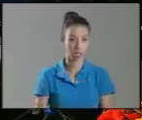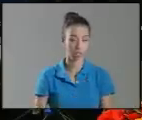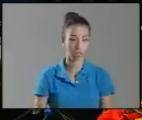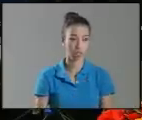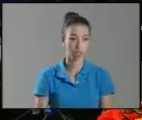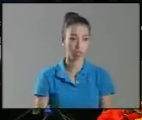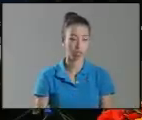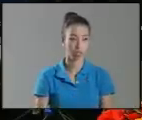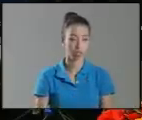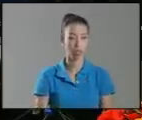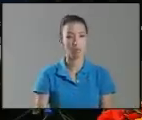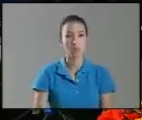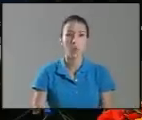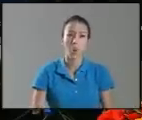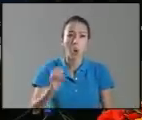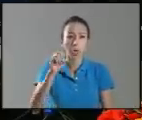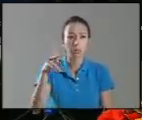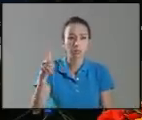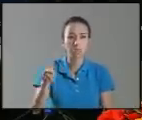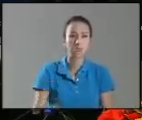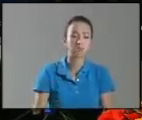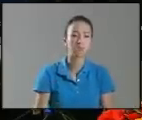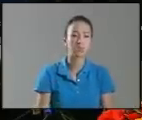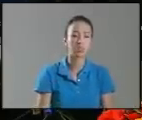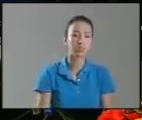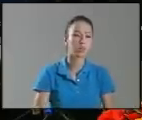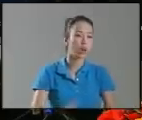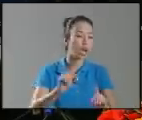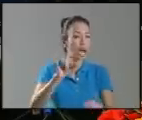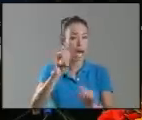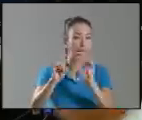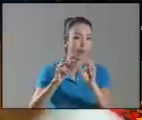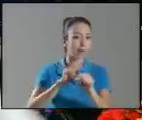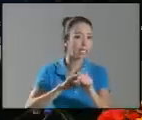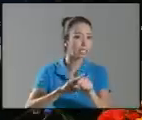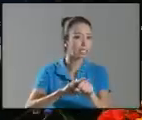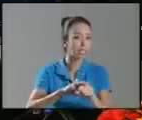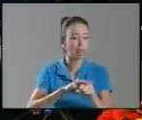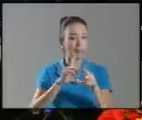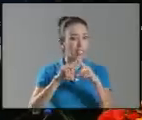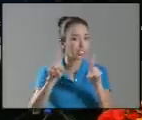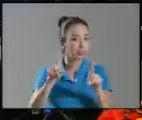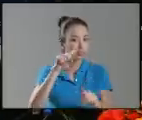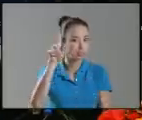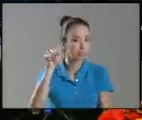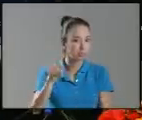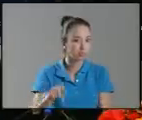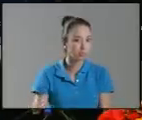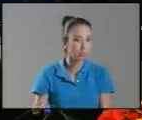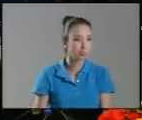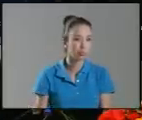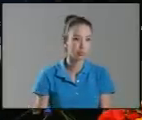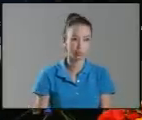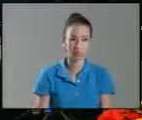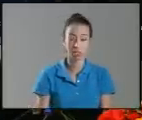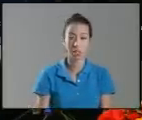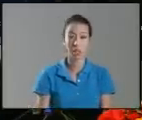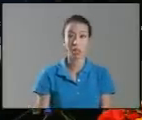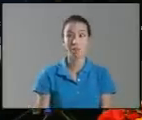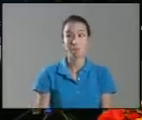mentir en la honradez. Tiene que ser honesto. Okay. Ok. ¿Alguien más? ¿Cuál es la